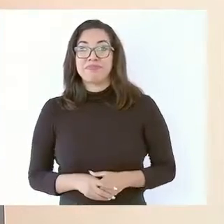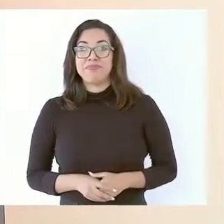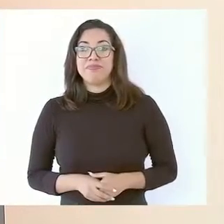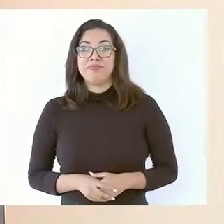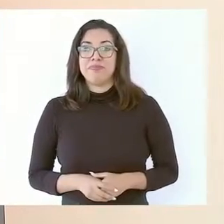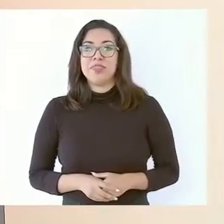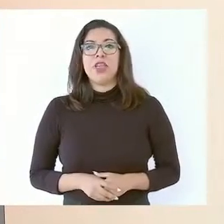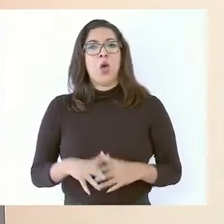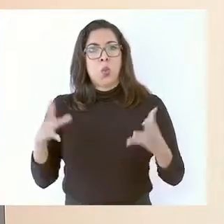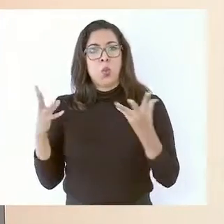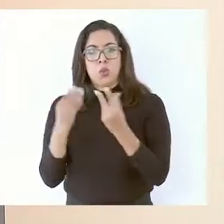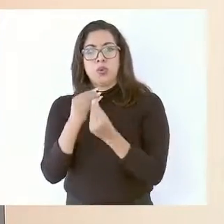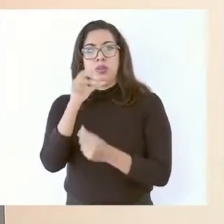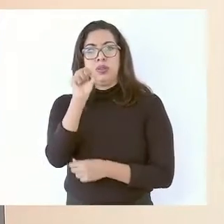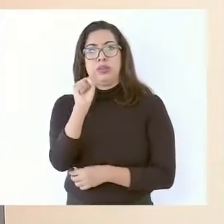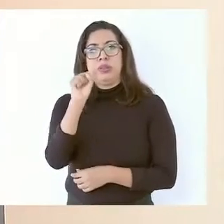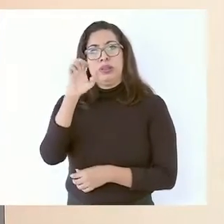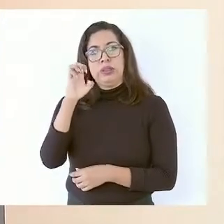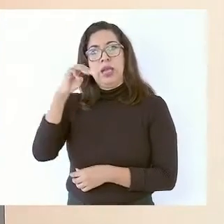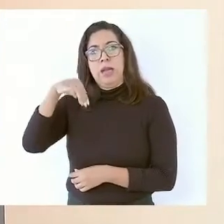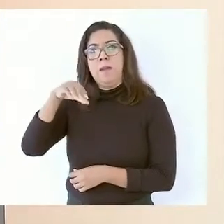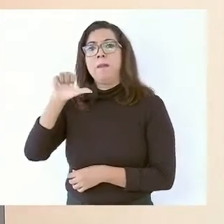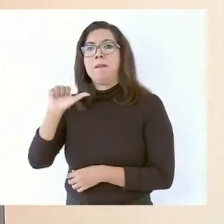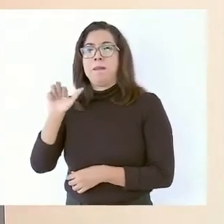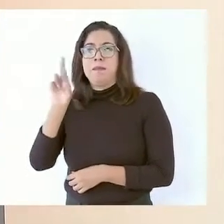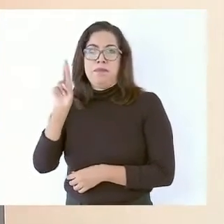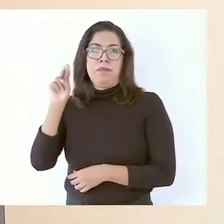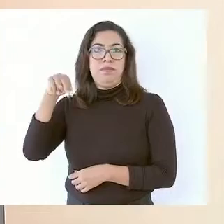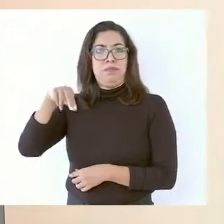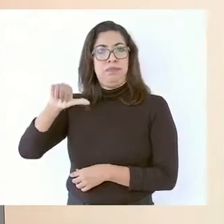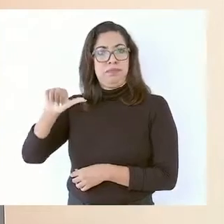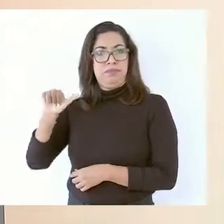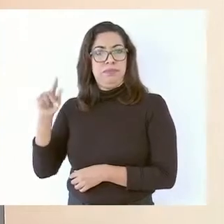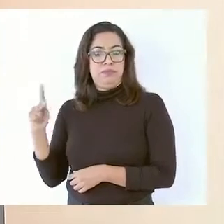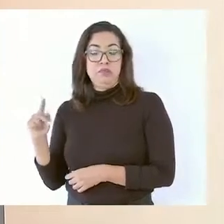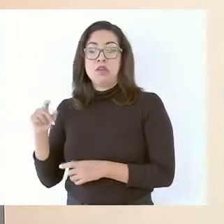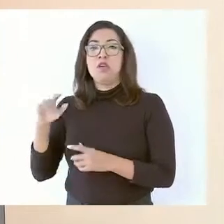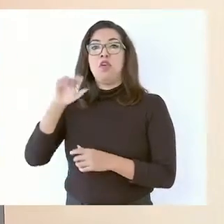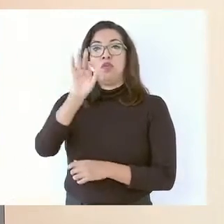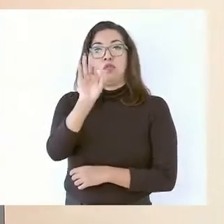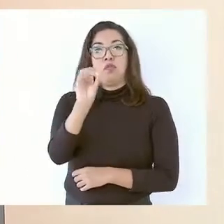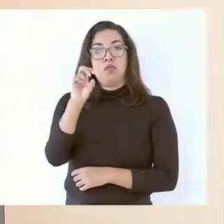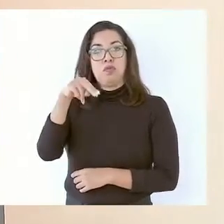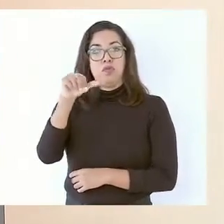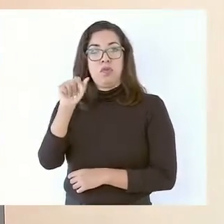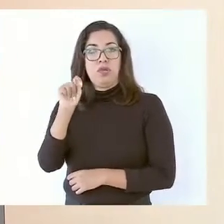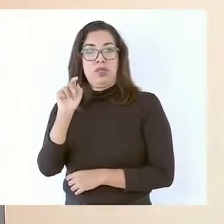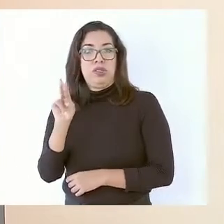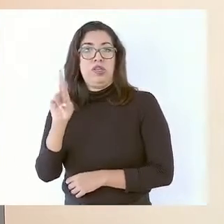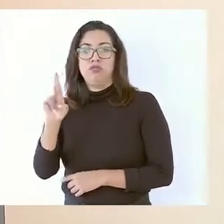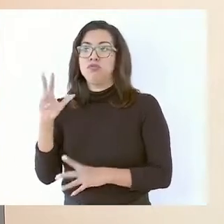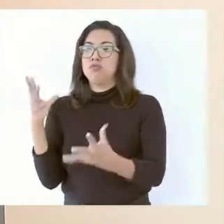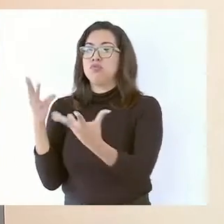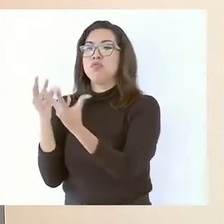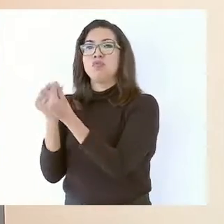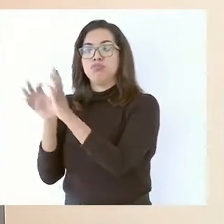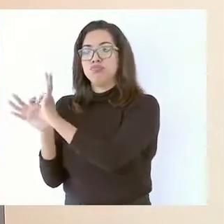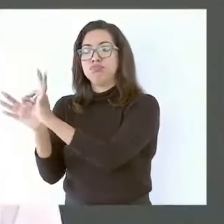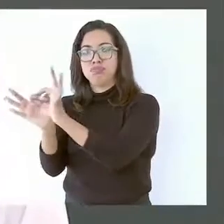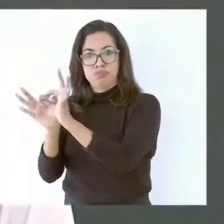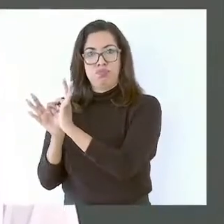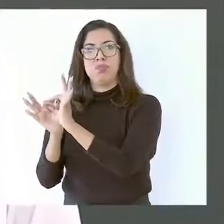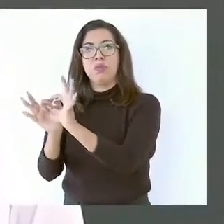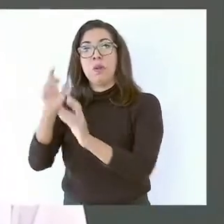con Semarnat y con Fonatur para aperturar accesos y balnearios públicos en las playas de Cancún,